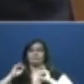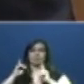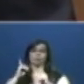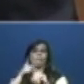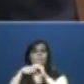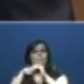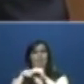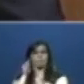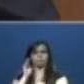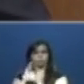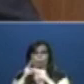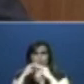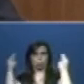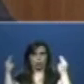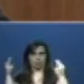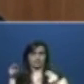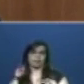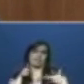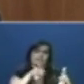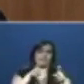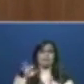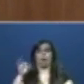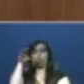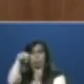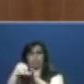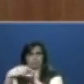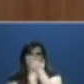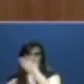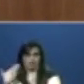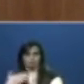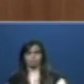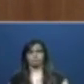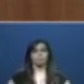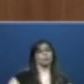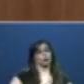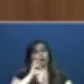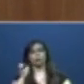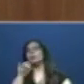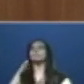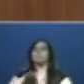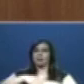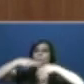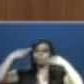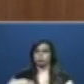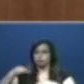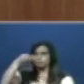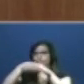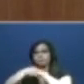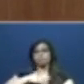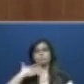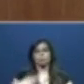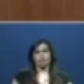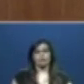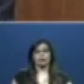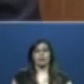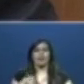pública tanto residenciales como de centros de día por otra parte para garantizar la accesibilidad a estos servicios supone